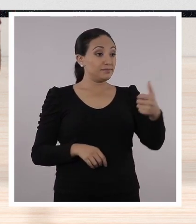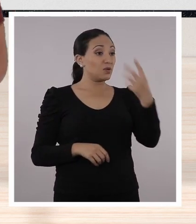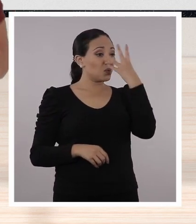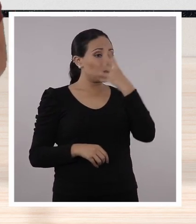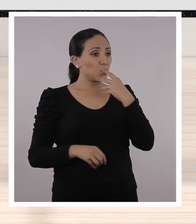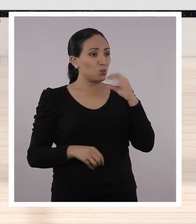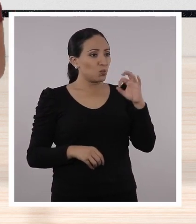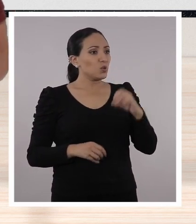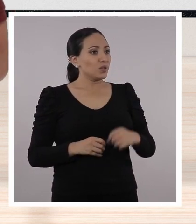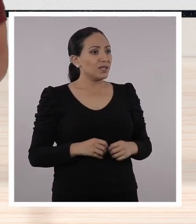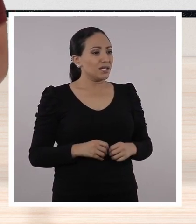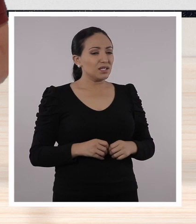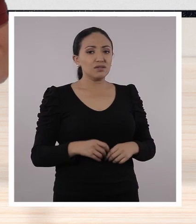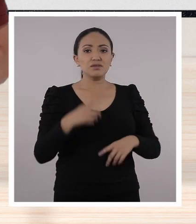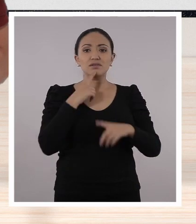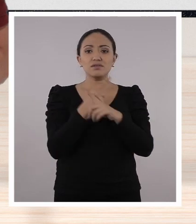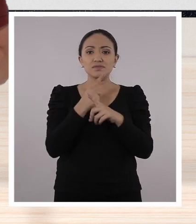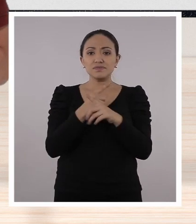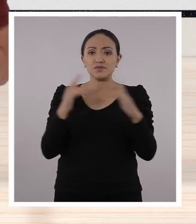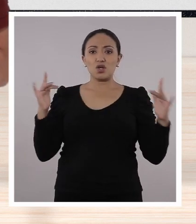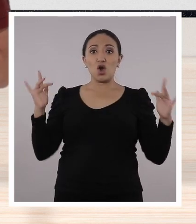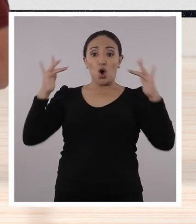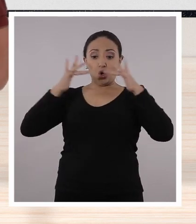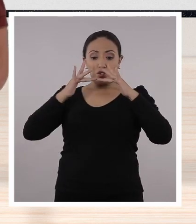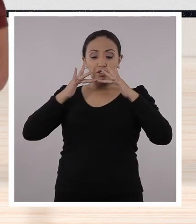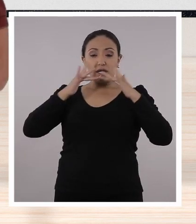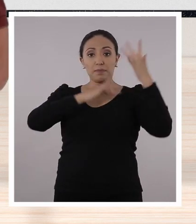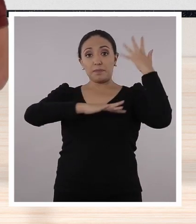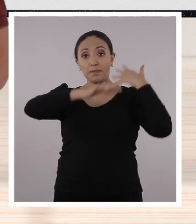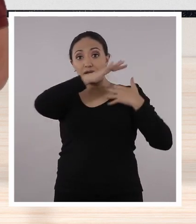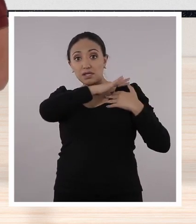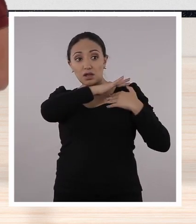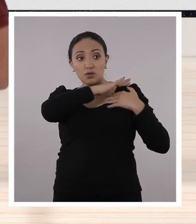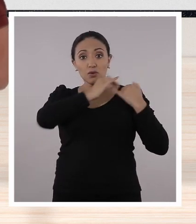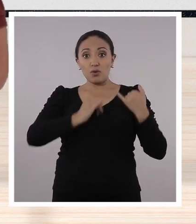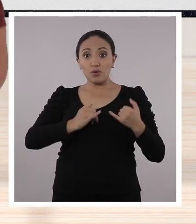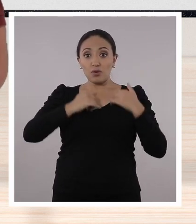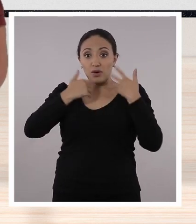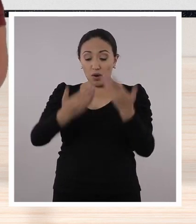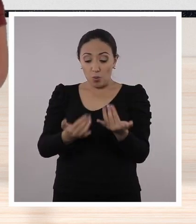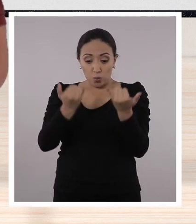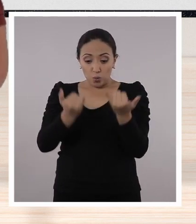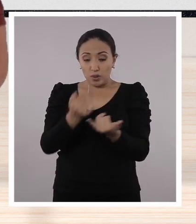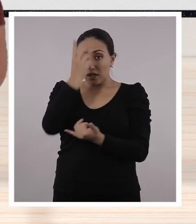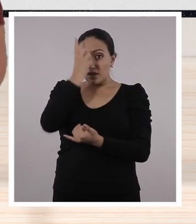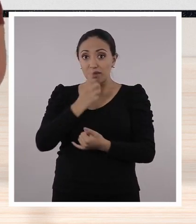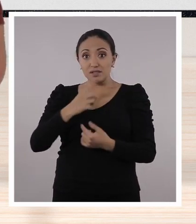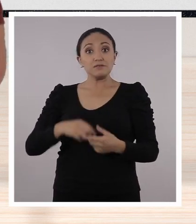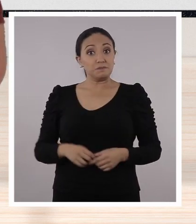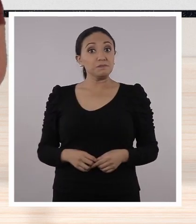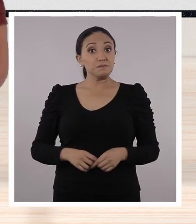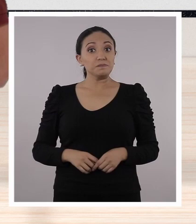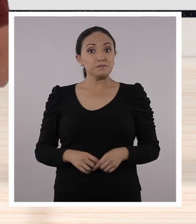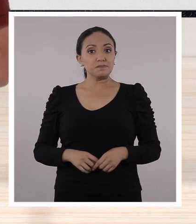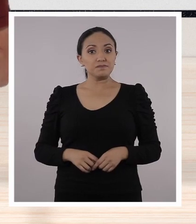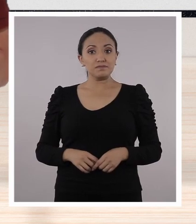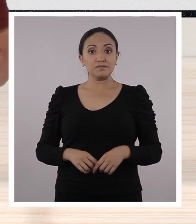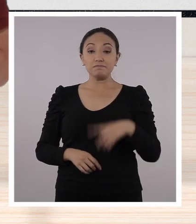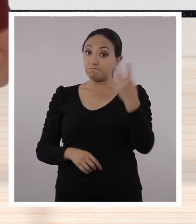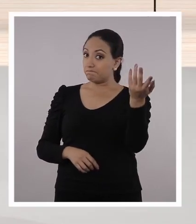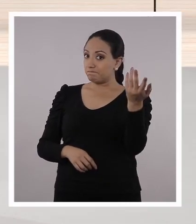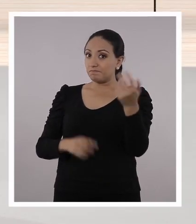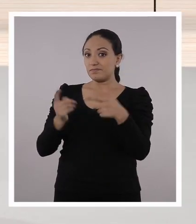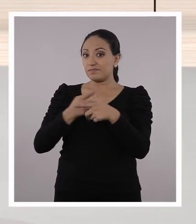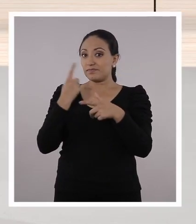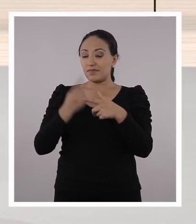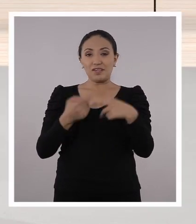me parece lindísimo eso de poder conectar con nuestro pasado para saber qué decisiones nosotros poder tomar. Exacto.